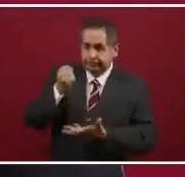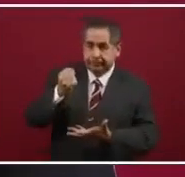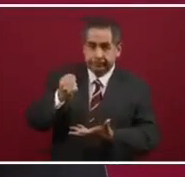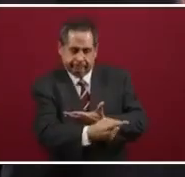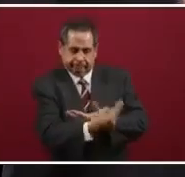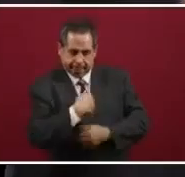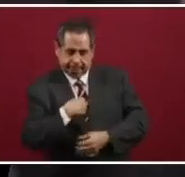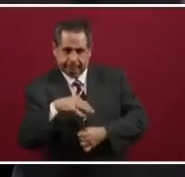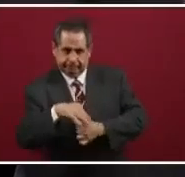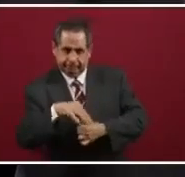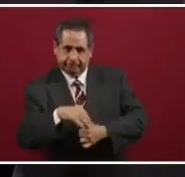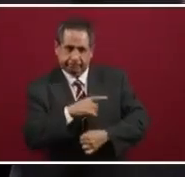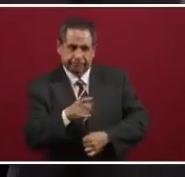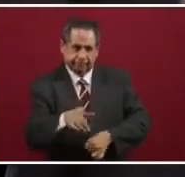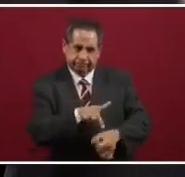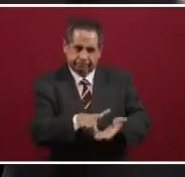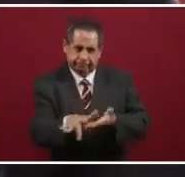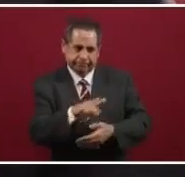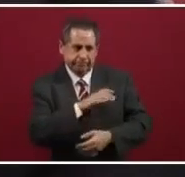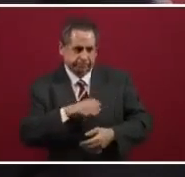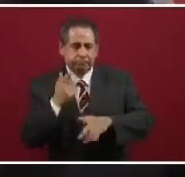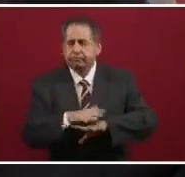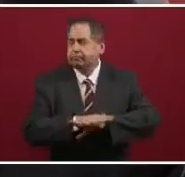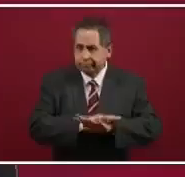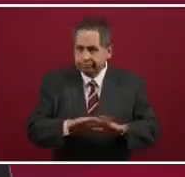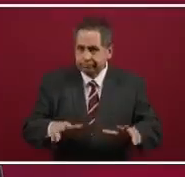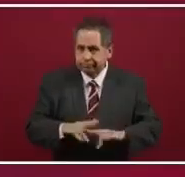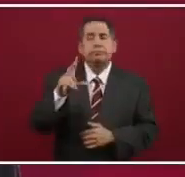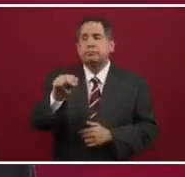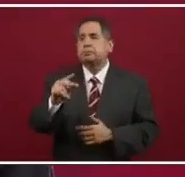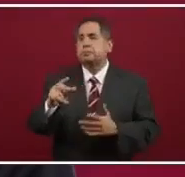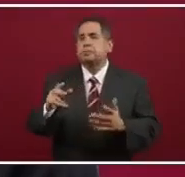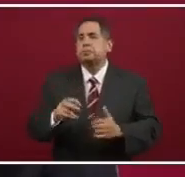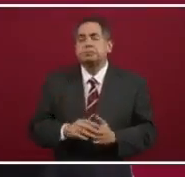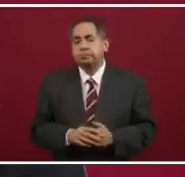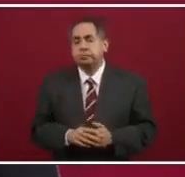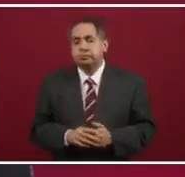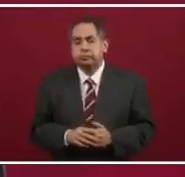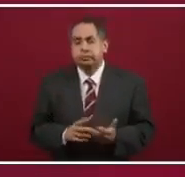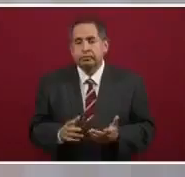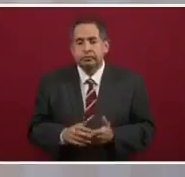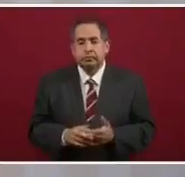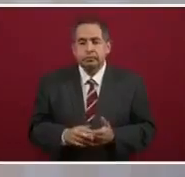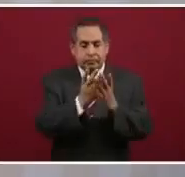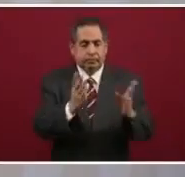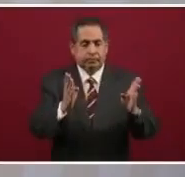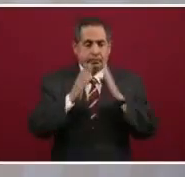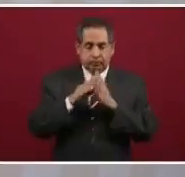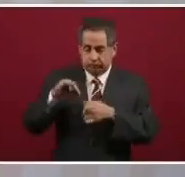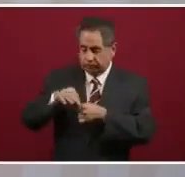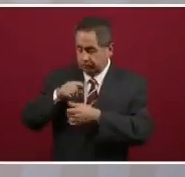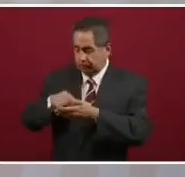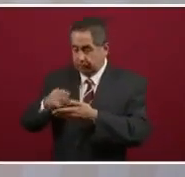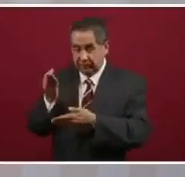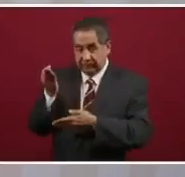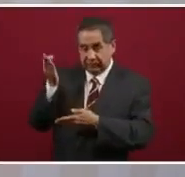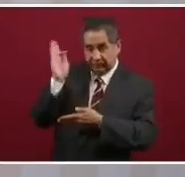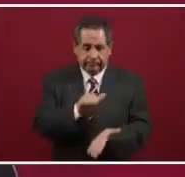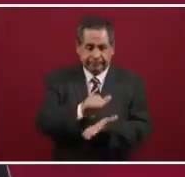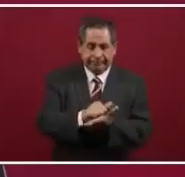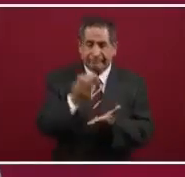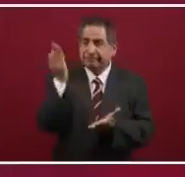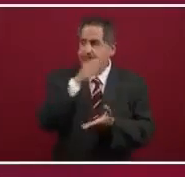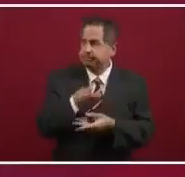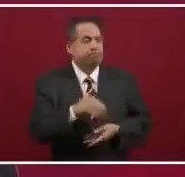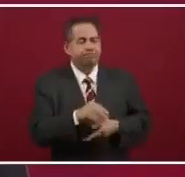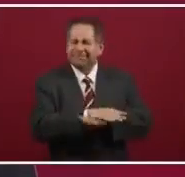para favorecer a candidatos, a partidos, que no se rellenen urnas, que no se falsifiquen actas,